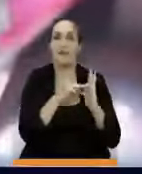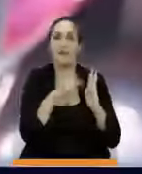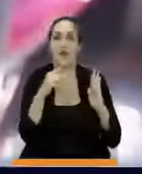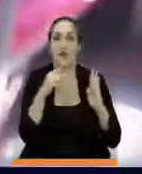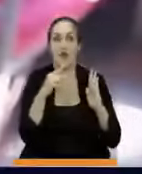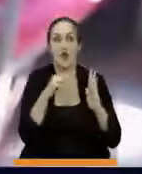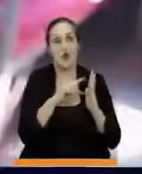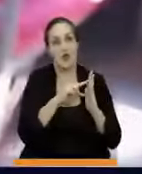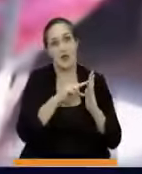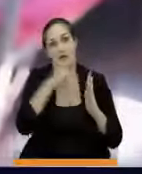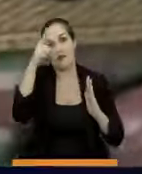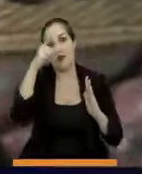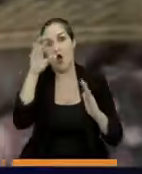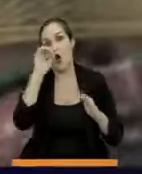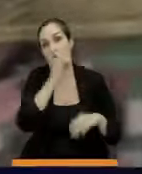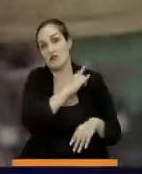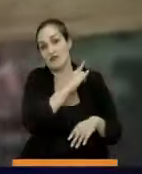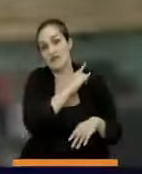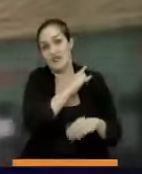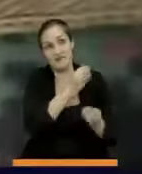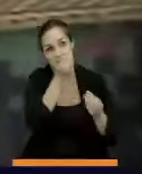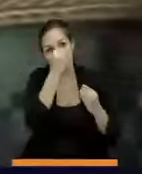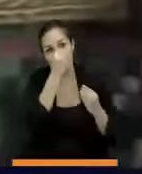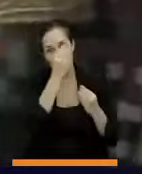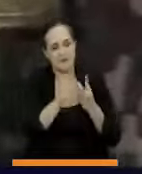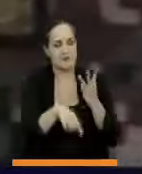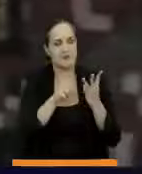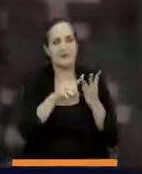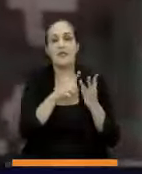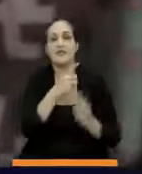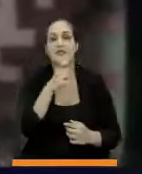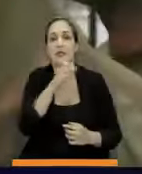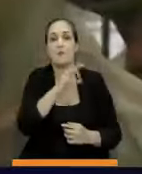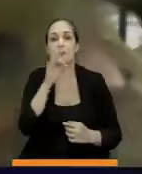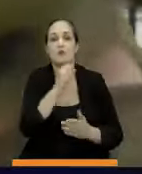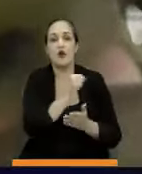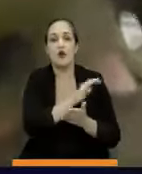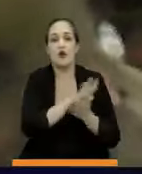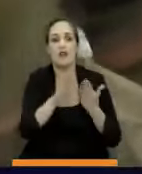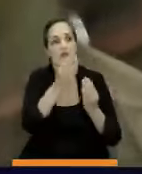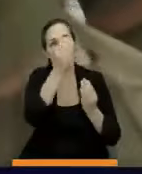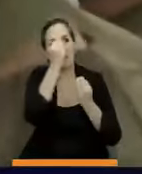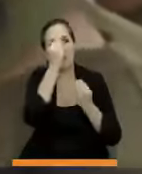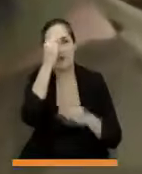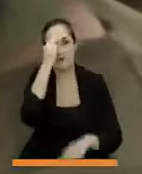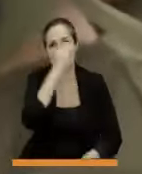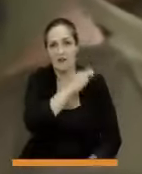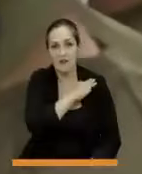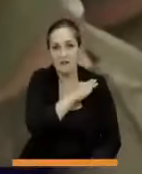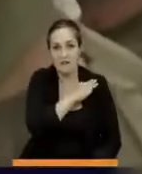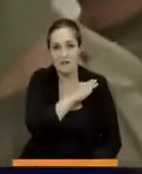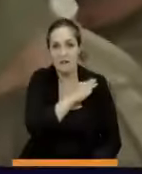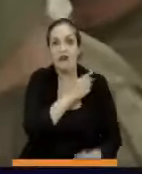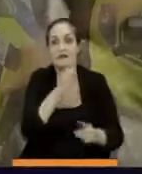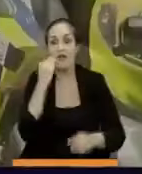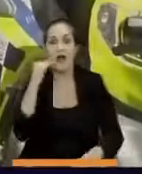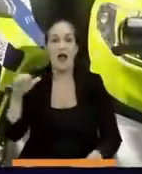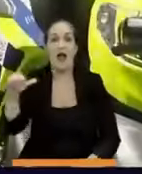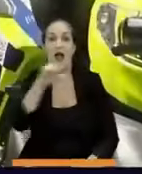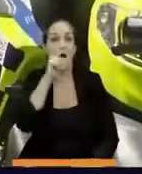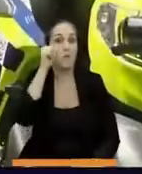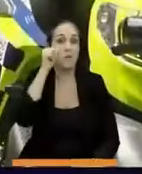o Universitaria el 100% de matrícula gratuita para formación en las fuerzas militares y para las mujeres en